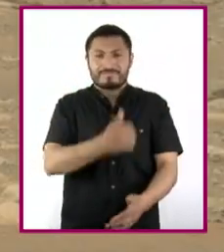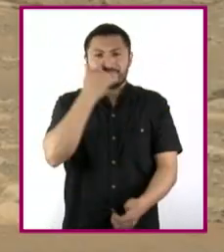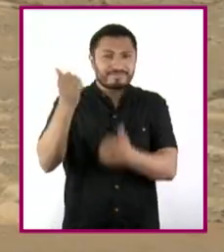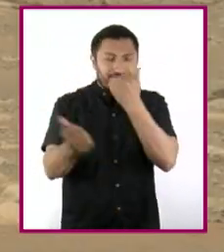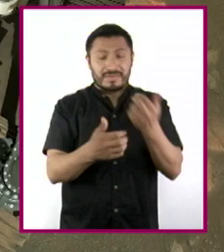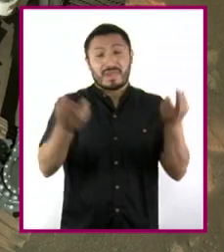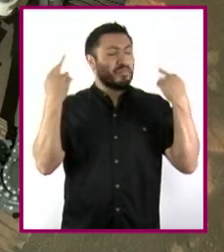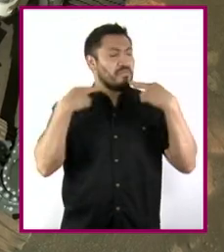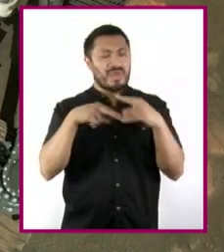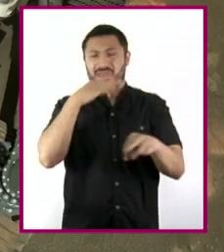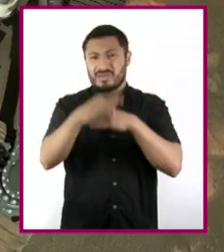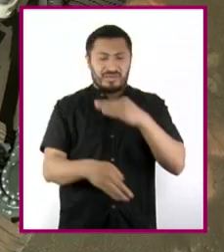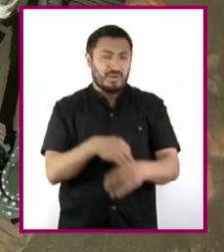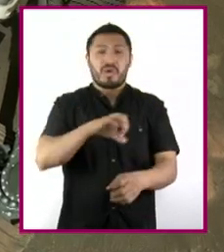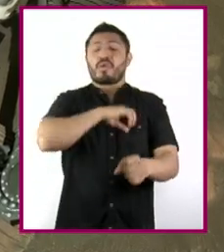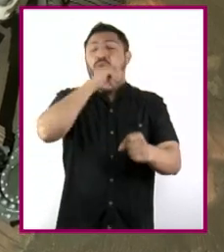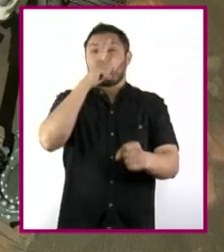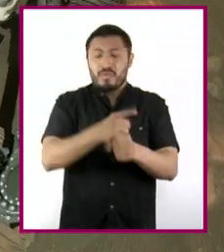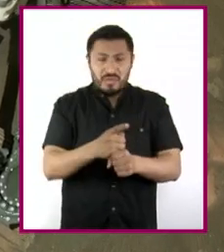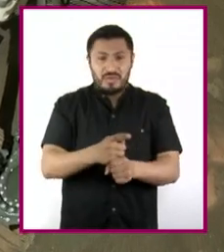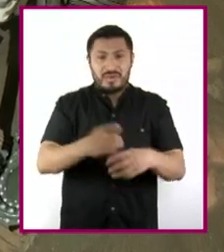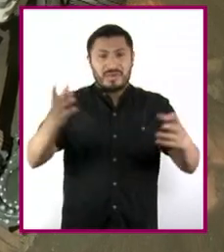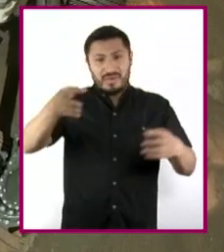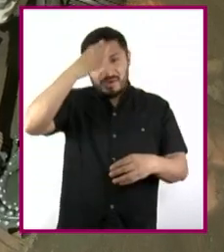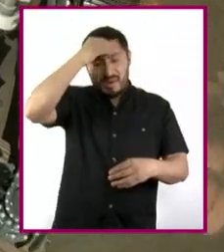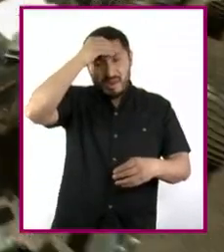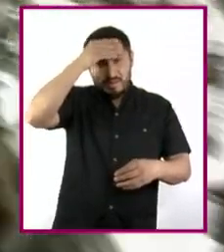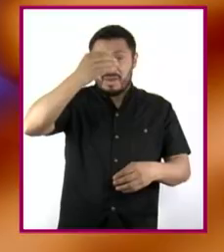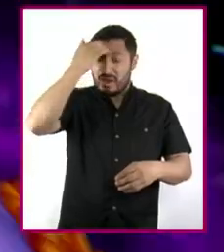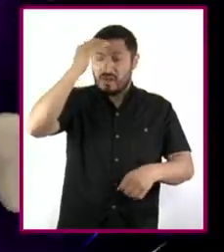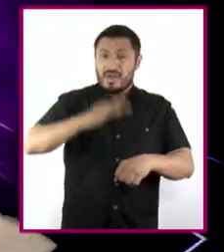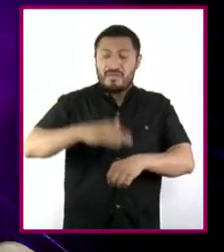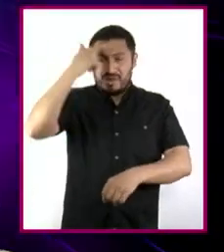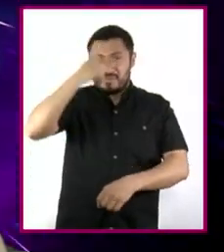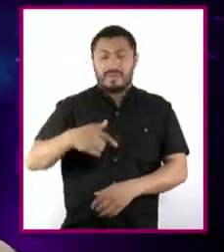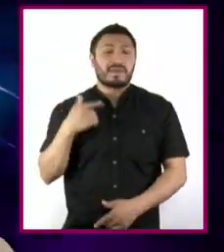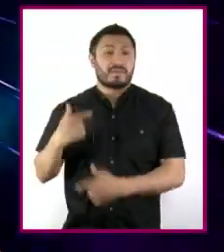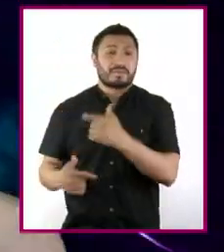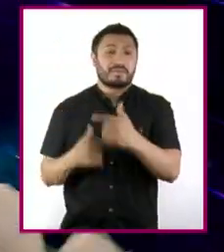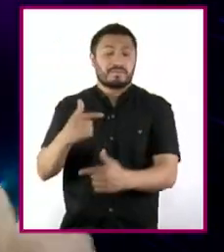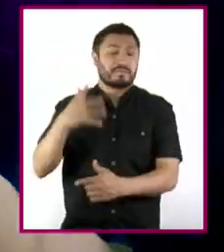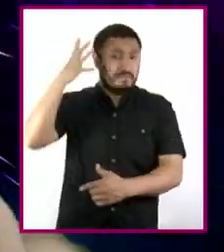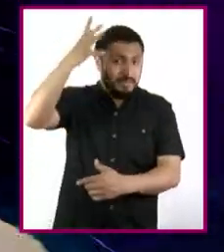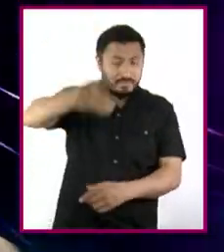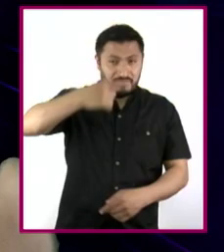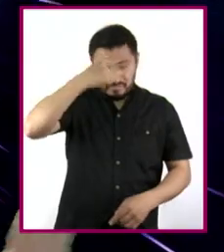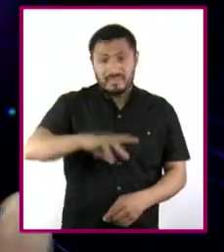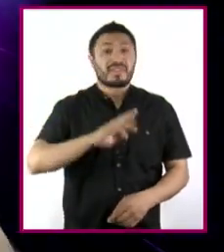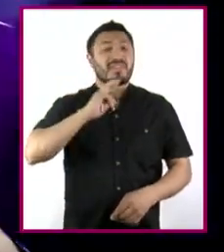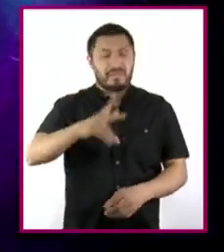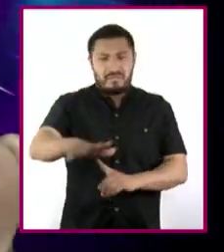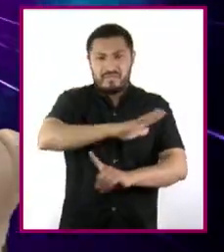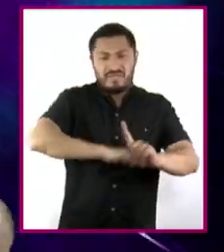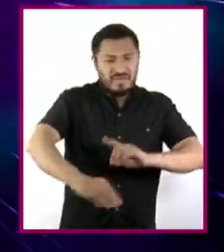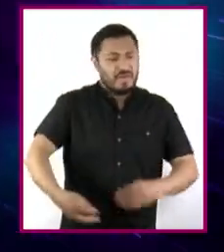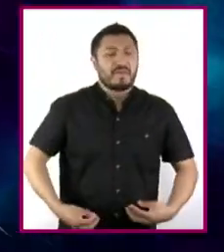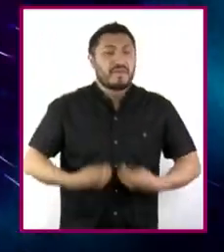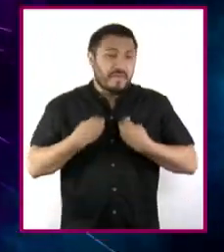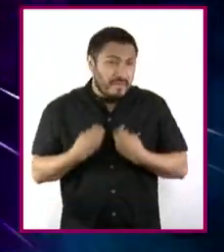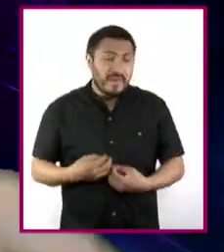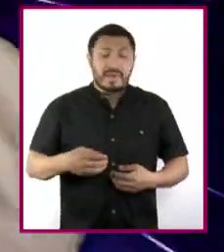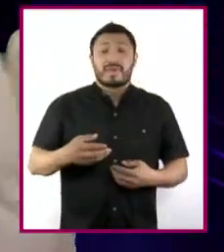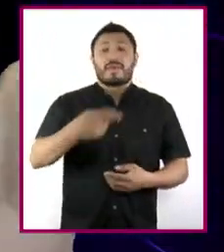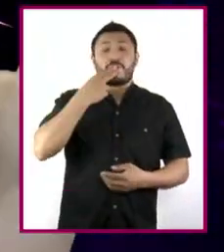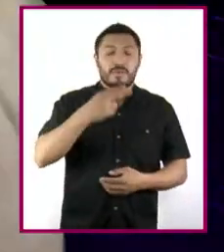los educadores será posible llevar este conocimiento a las nuevas generaciones con la finalidad de mejorar la condición humana a través de